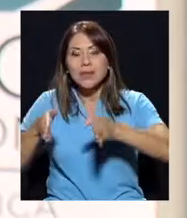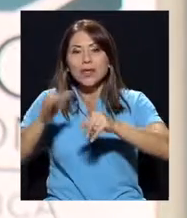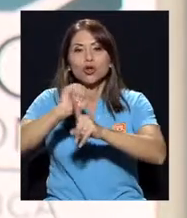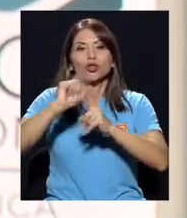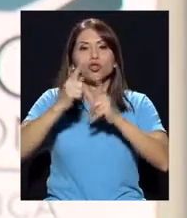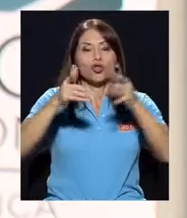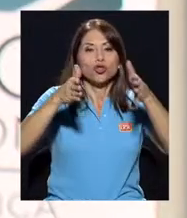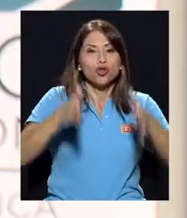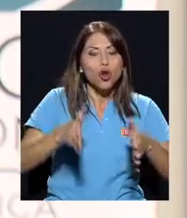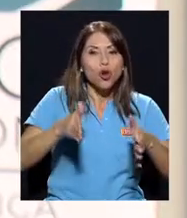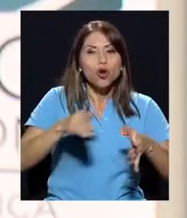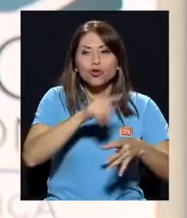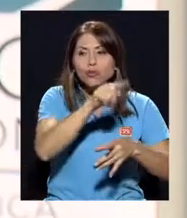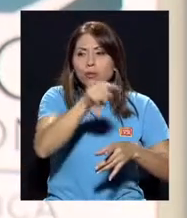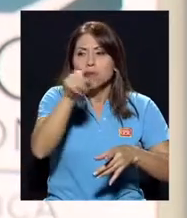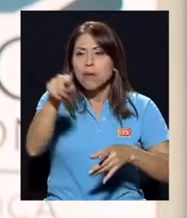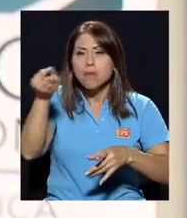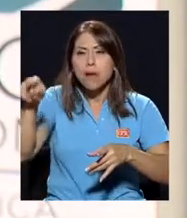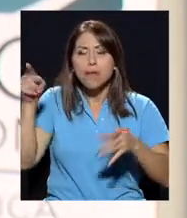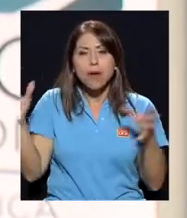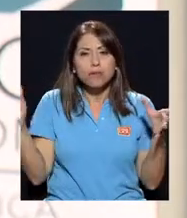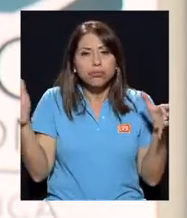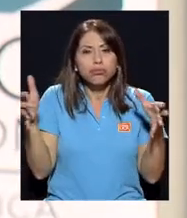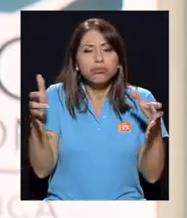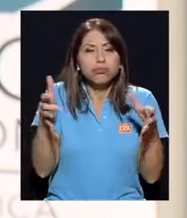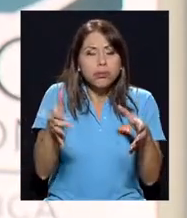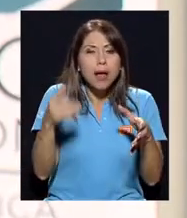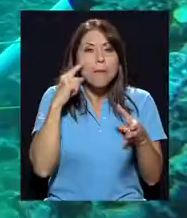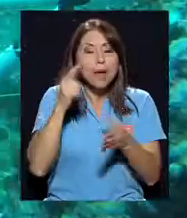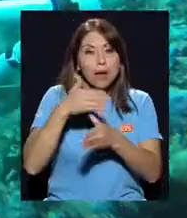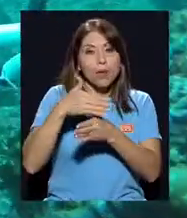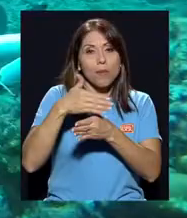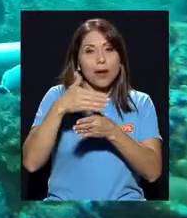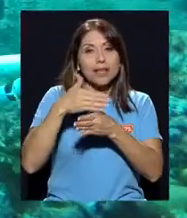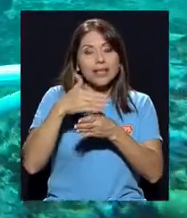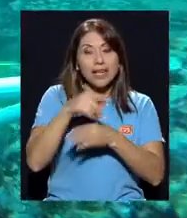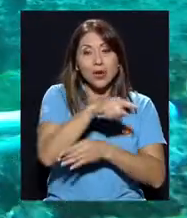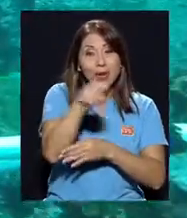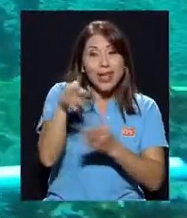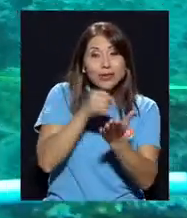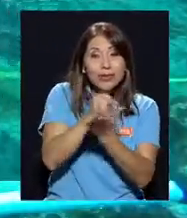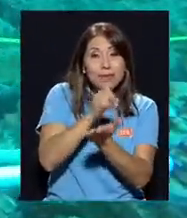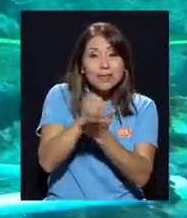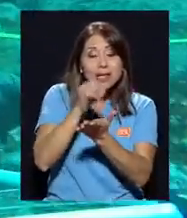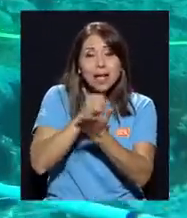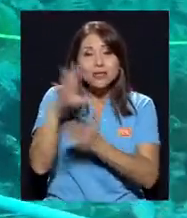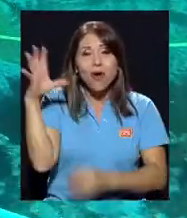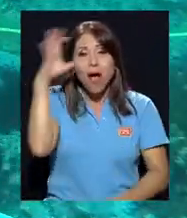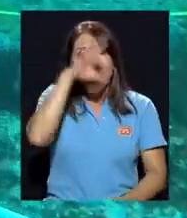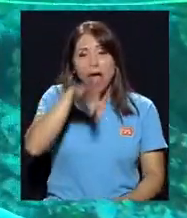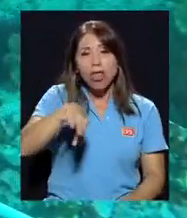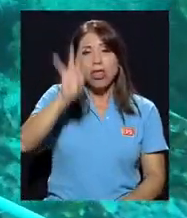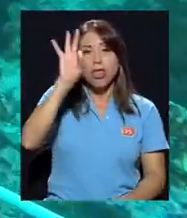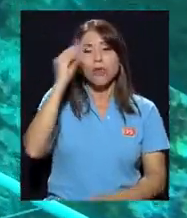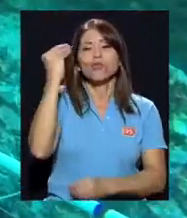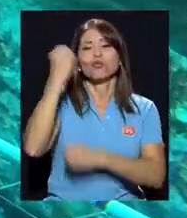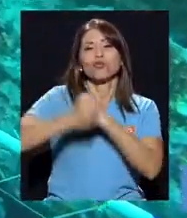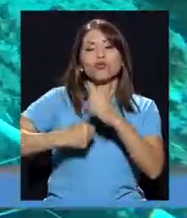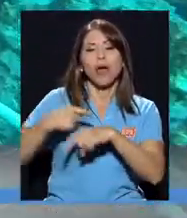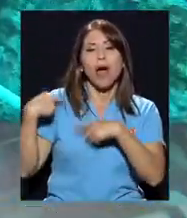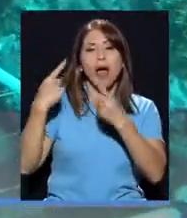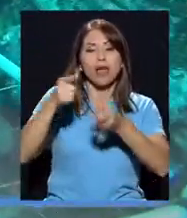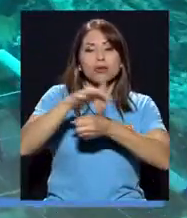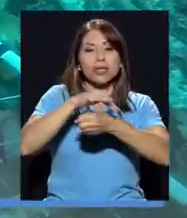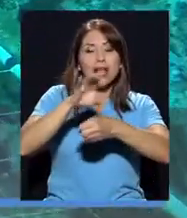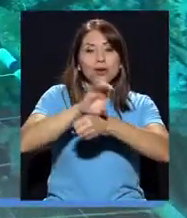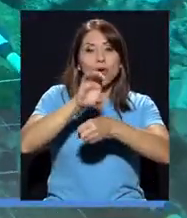incluso, que vienen a compartir los hallazgos de su investigación realizada a través de años en la Isla del Coco. Durante